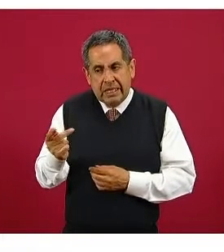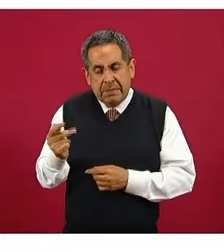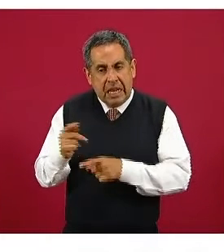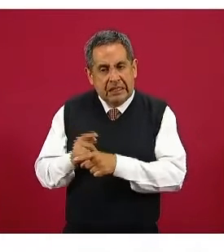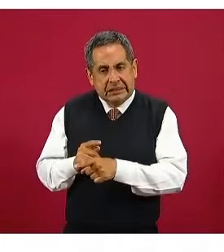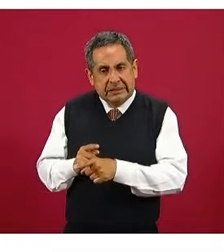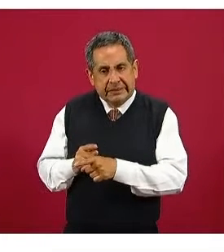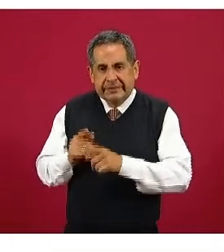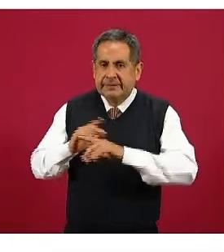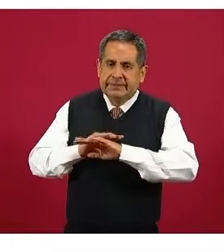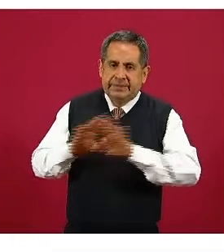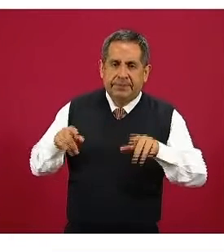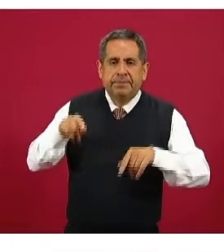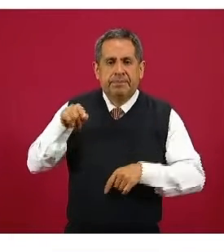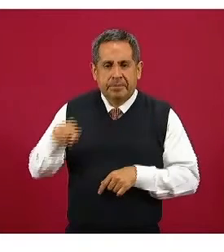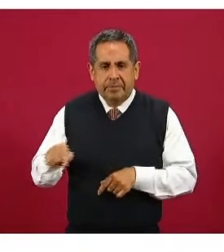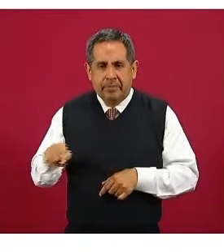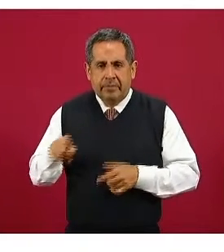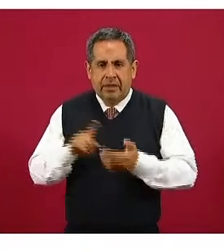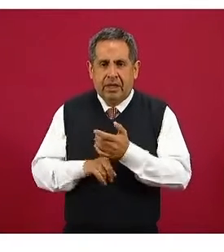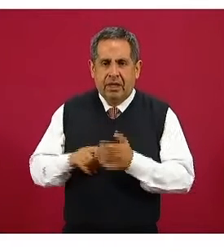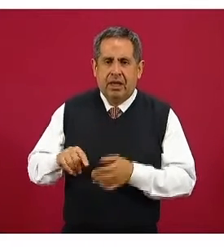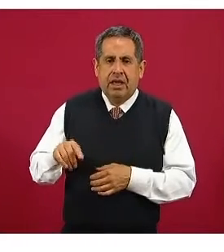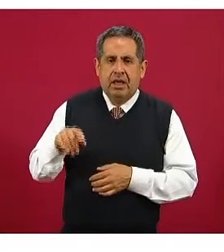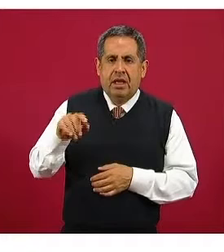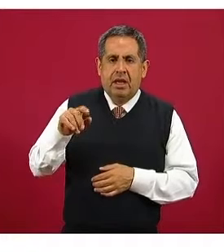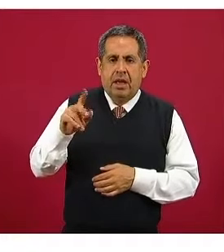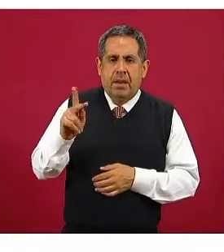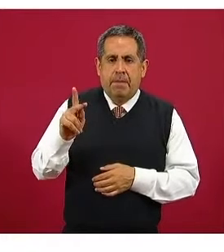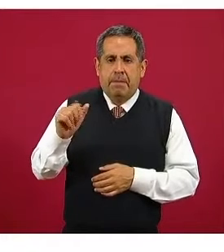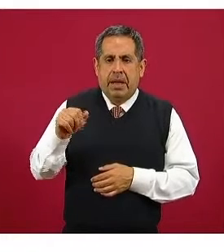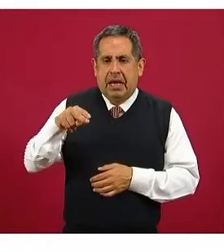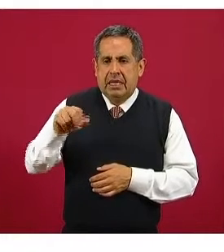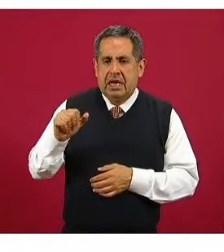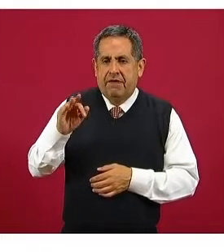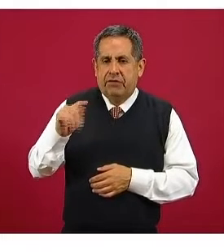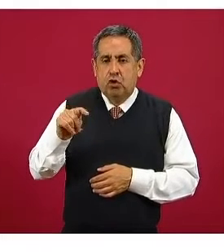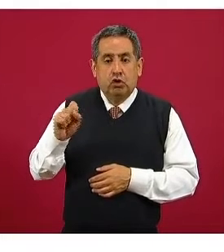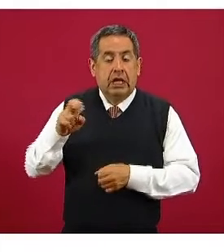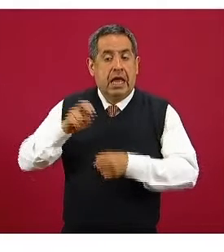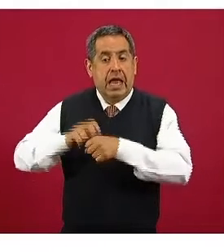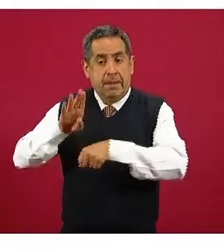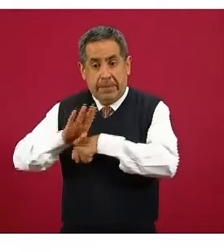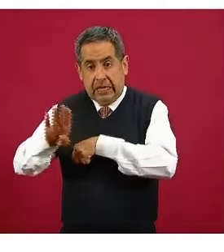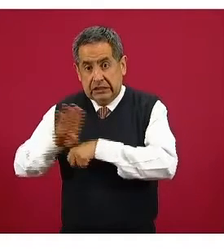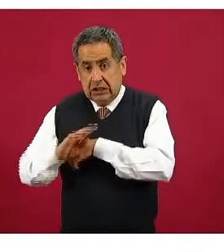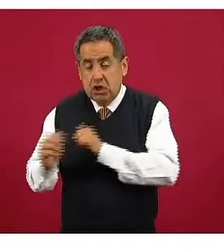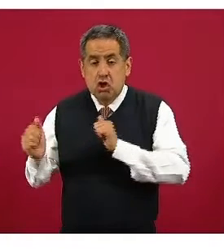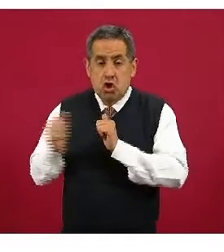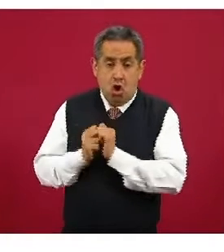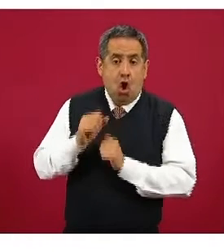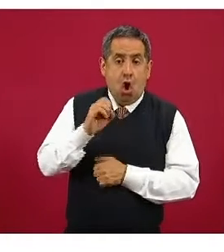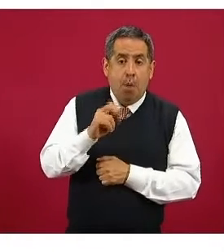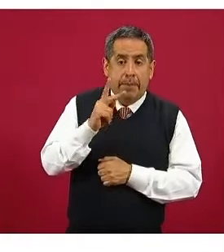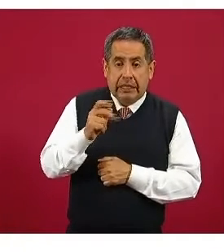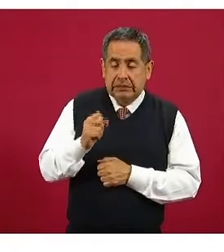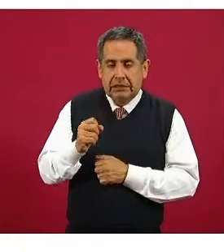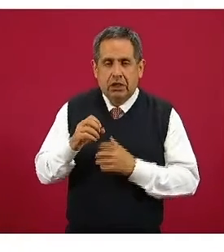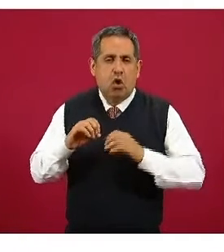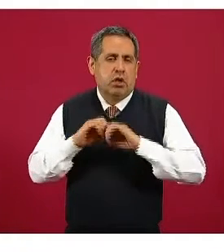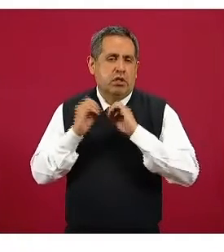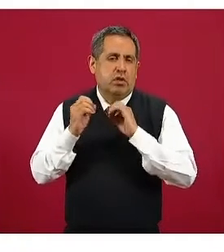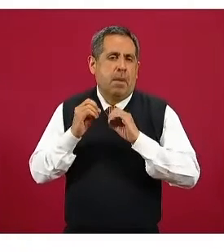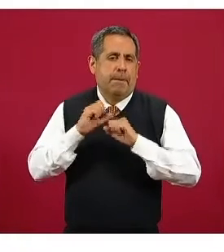centro de excelencia que se llama Panaftosa, es un centro de excelencia que está en Brasil, se asoció con OPS, es un